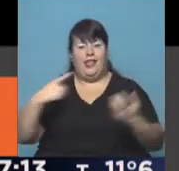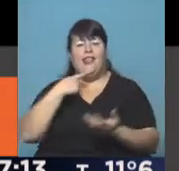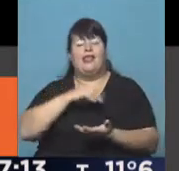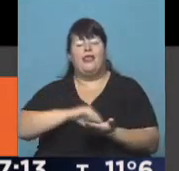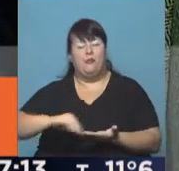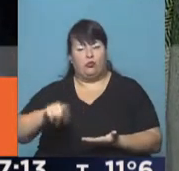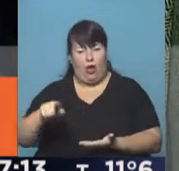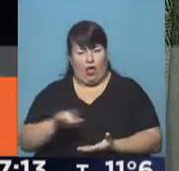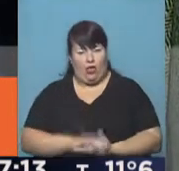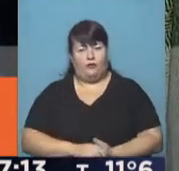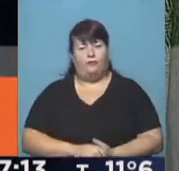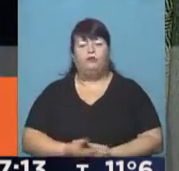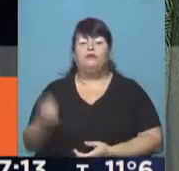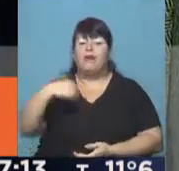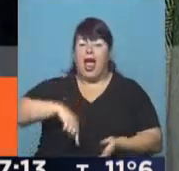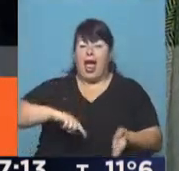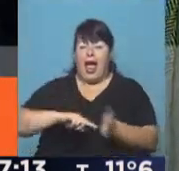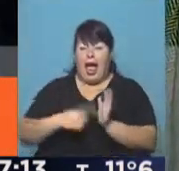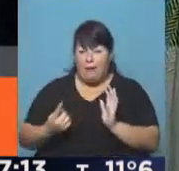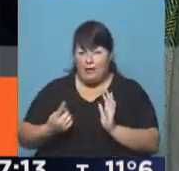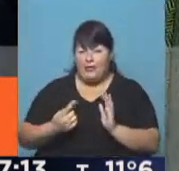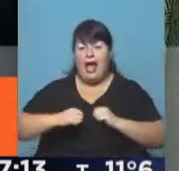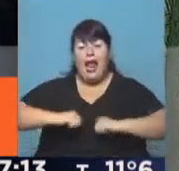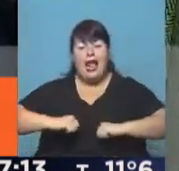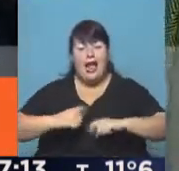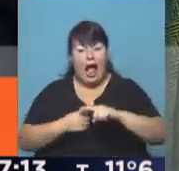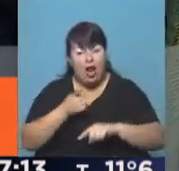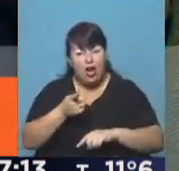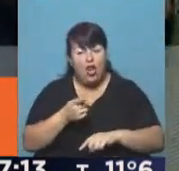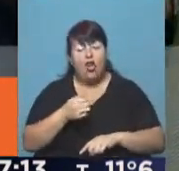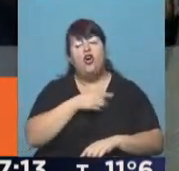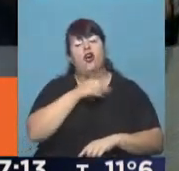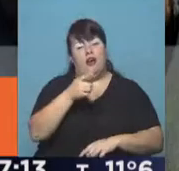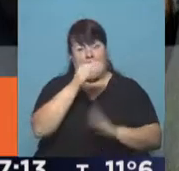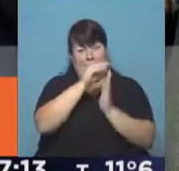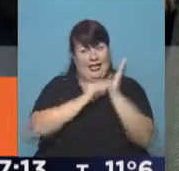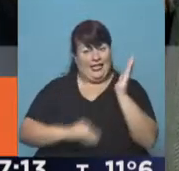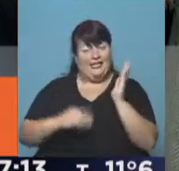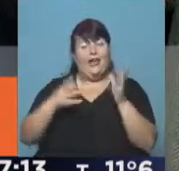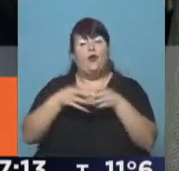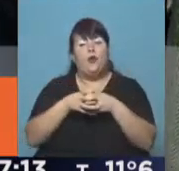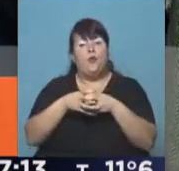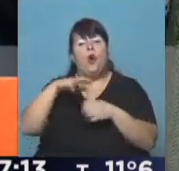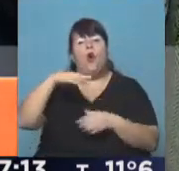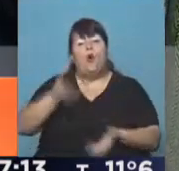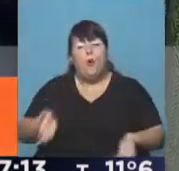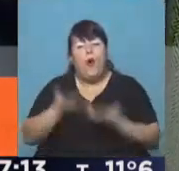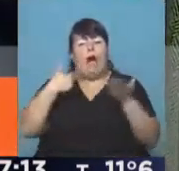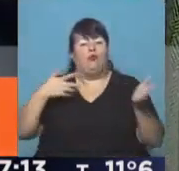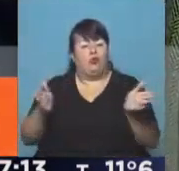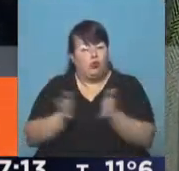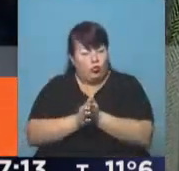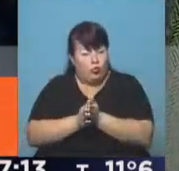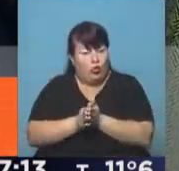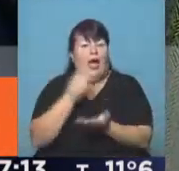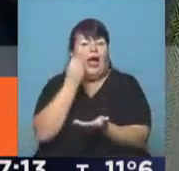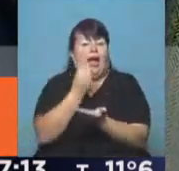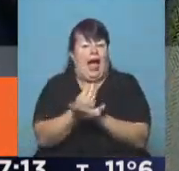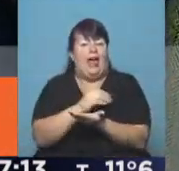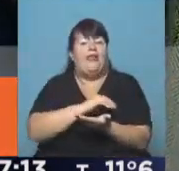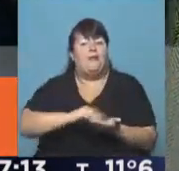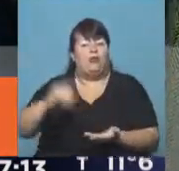diputados. En la ciudad de Buenos Aires, Elisa Carrió, que encabeza la lista del Frente Vamos Juntos como candidata